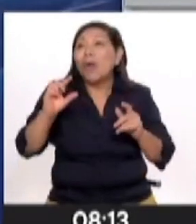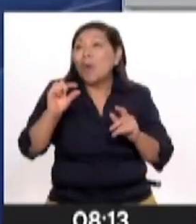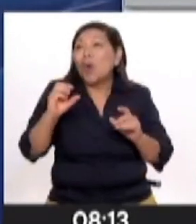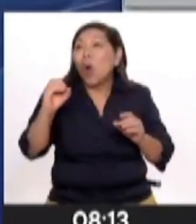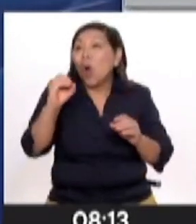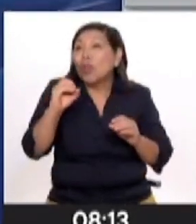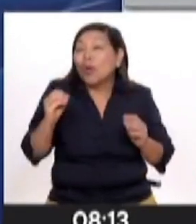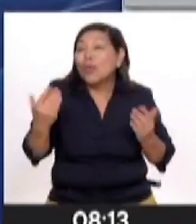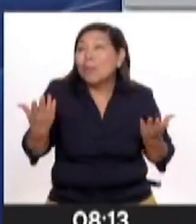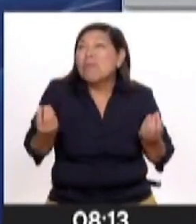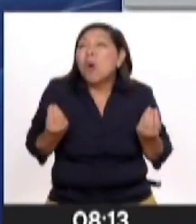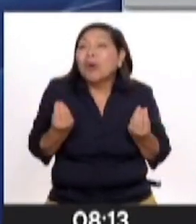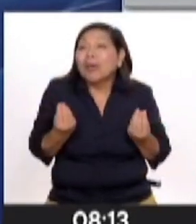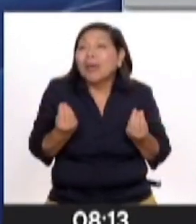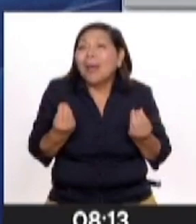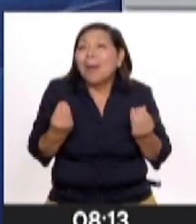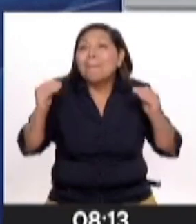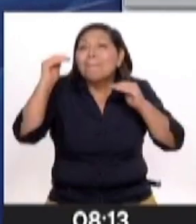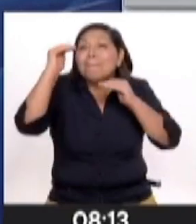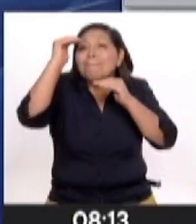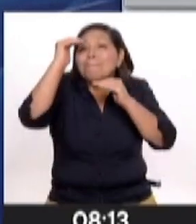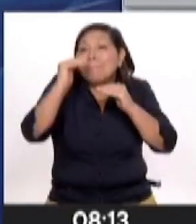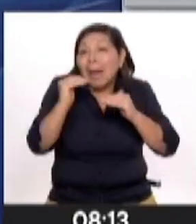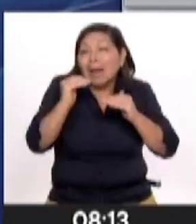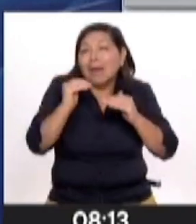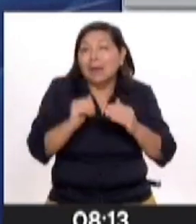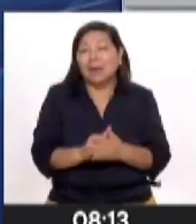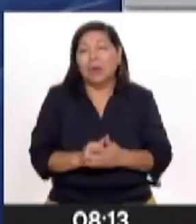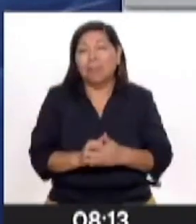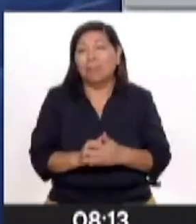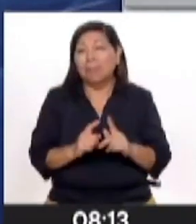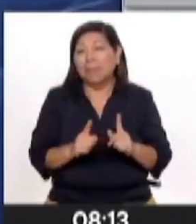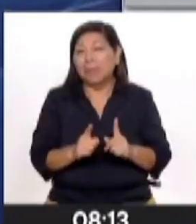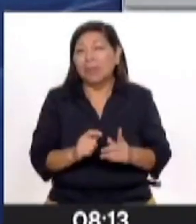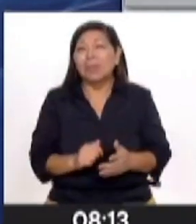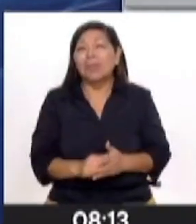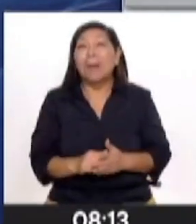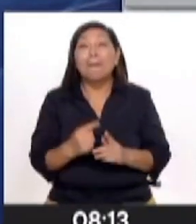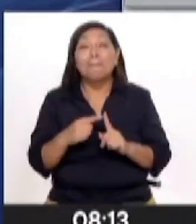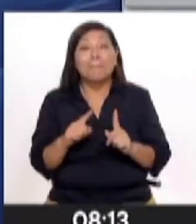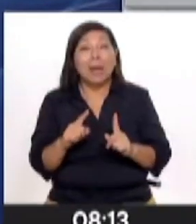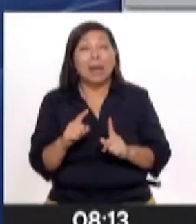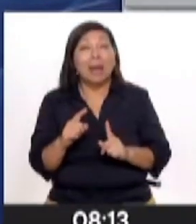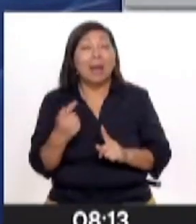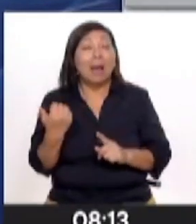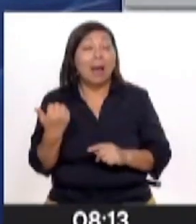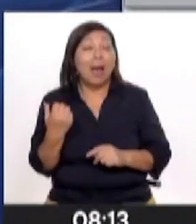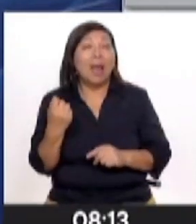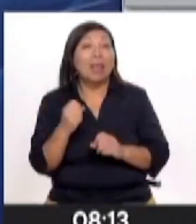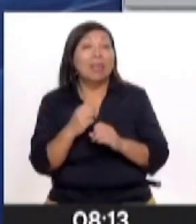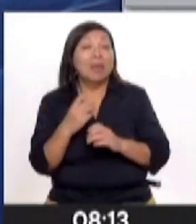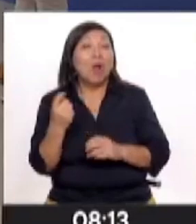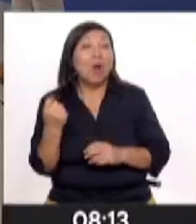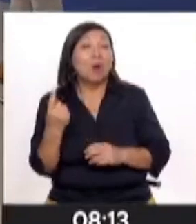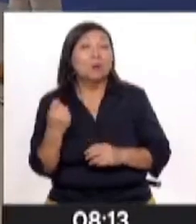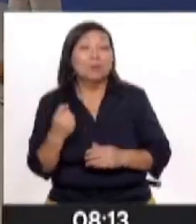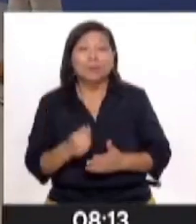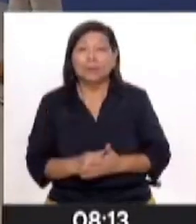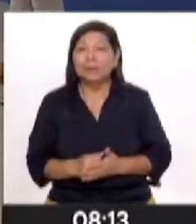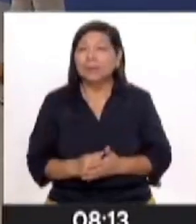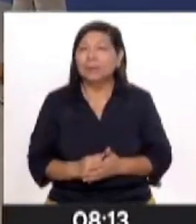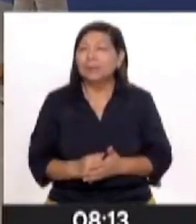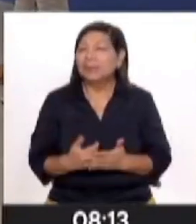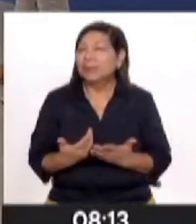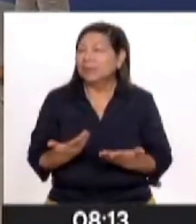todavía con temperaturas un poco elevadas. Estamos esperando también brillo solar, en especial desde el día 11, para lo que es Lima Metropolitana. Justo en ese sentido,